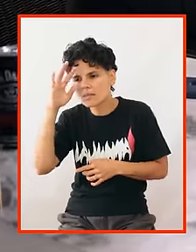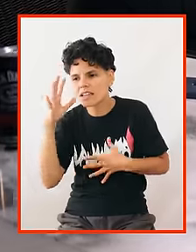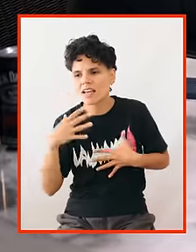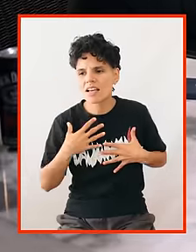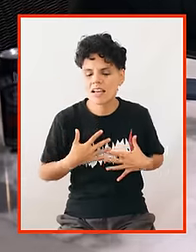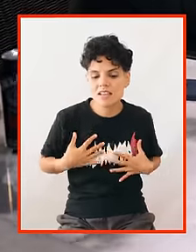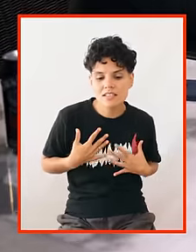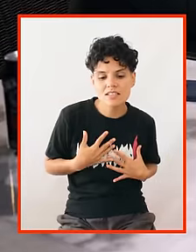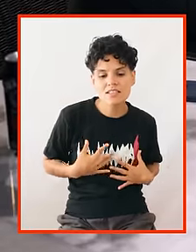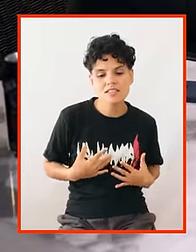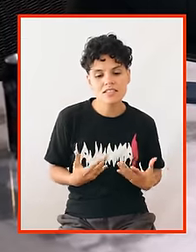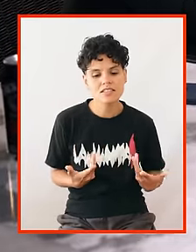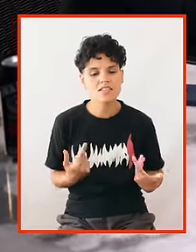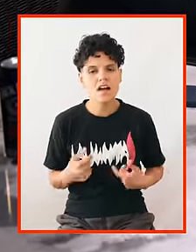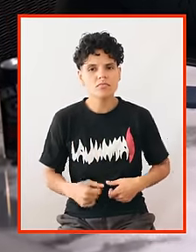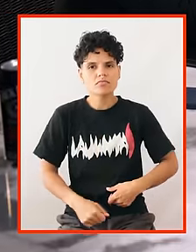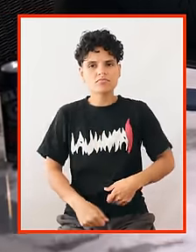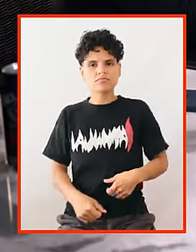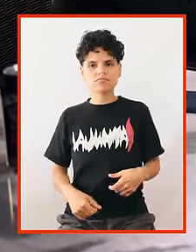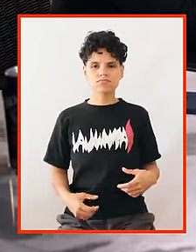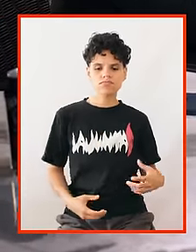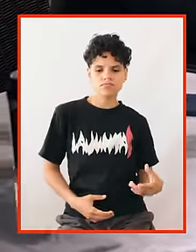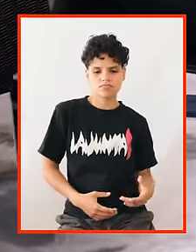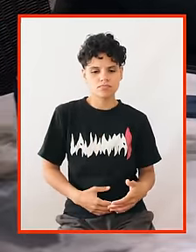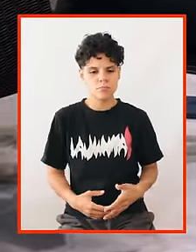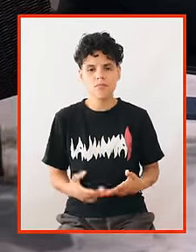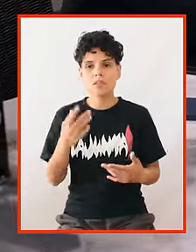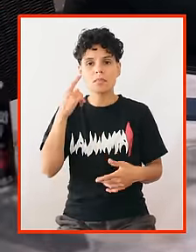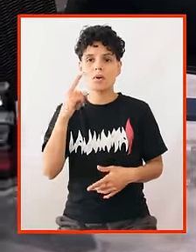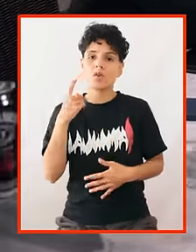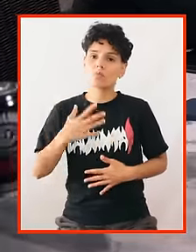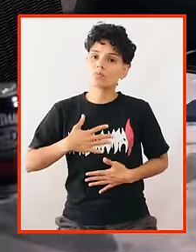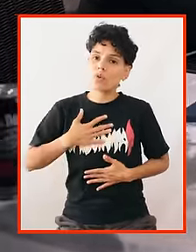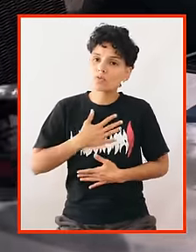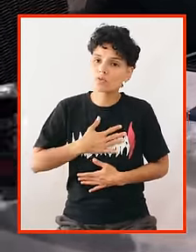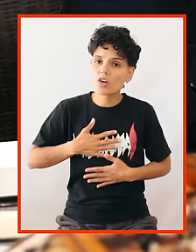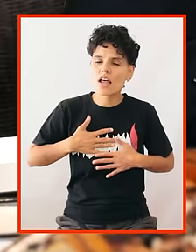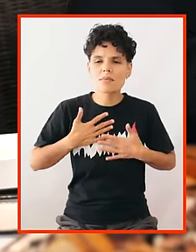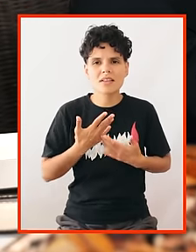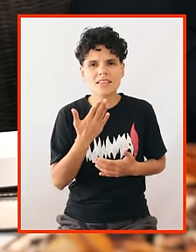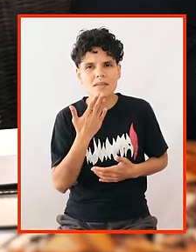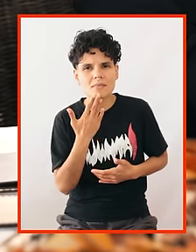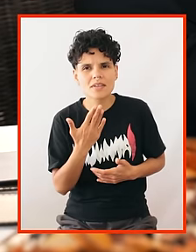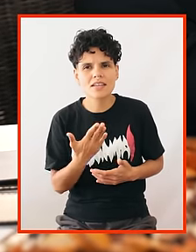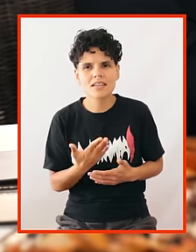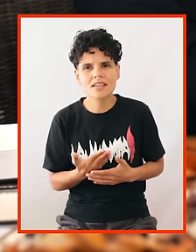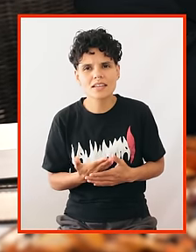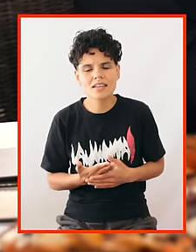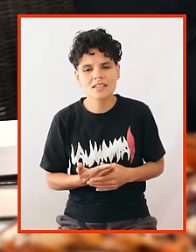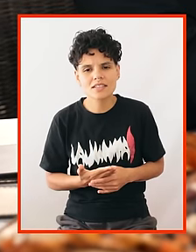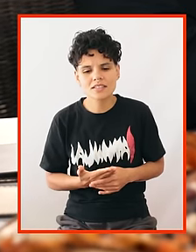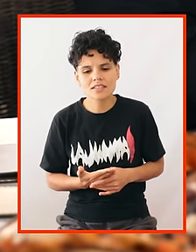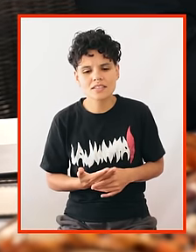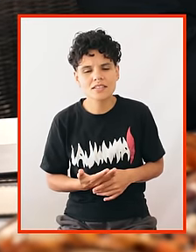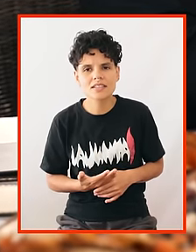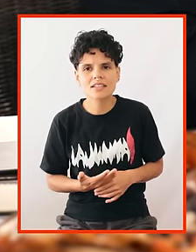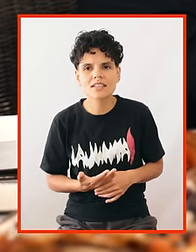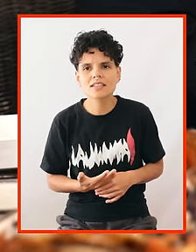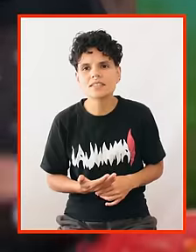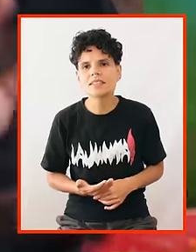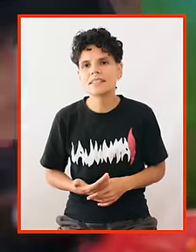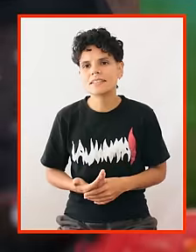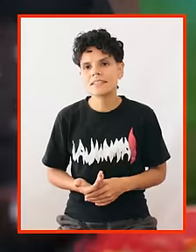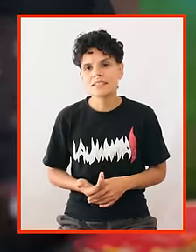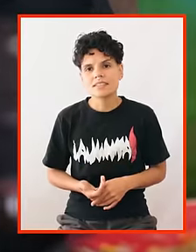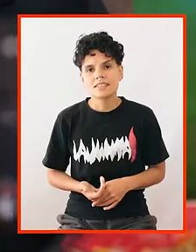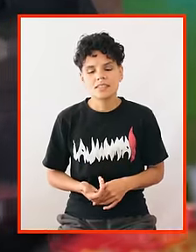otras formas de acomodar los músculos. Pero emocionalmente. Emocionalmente también lo vaya acompañando con. O sea, no. Con no, ya